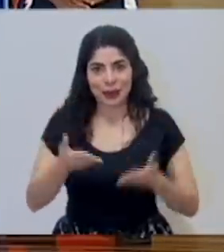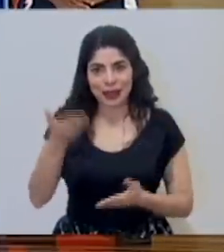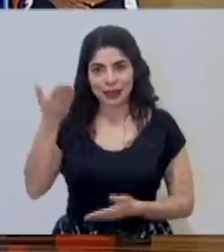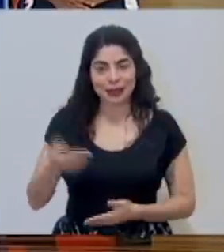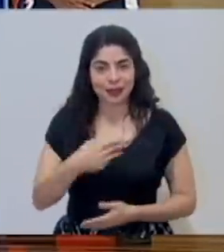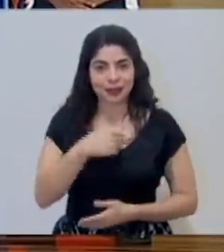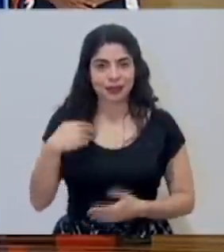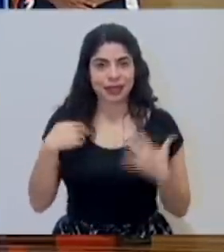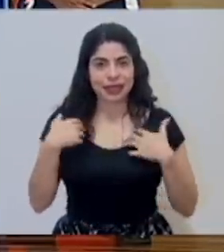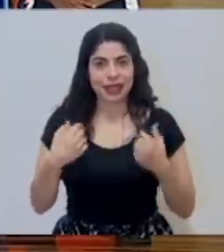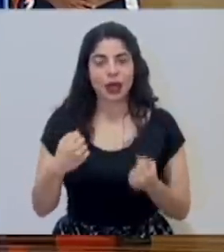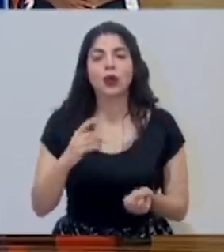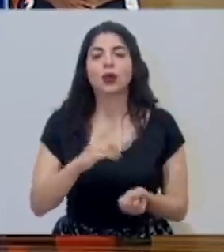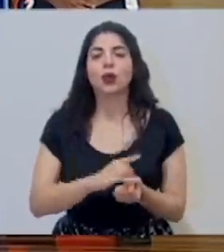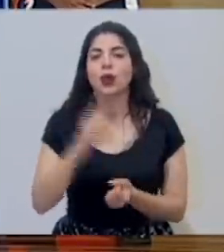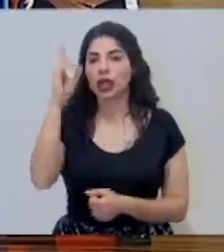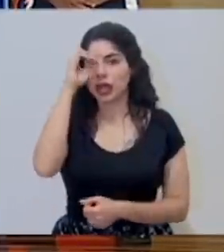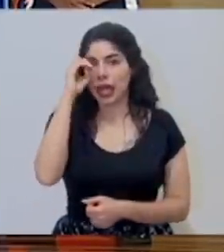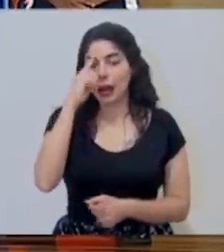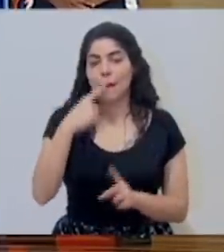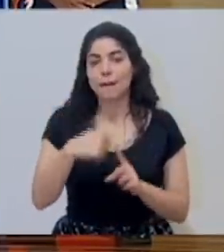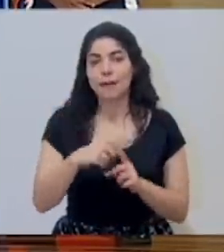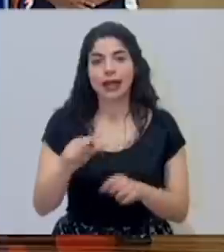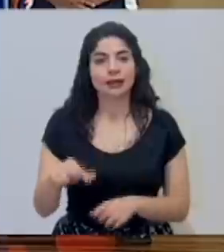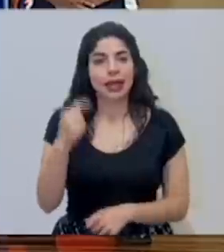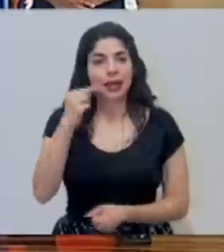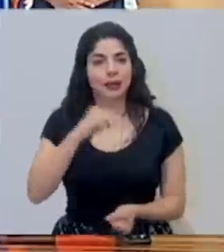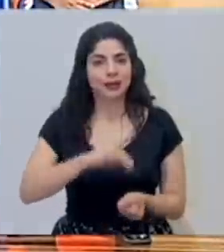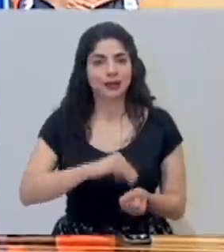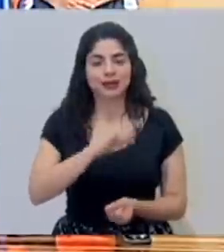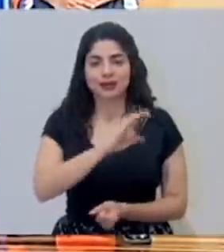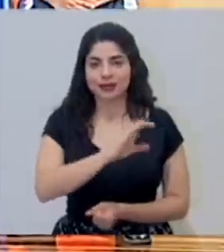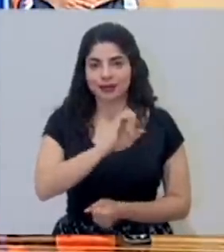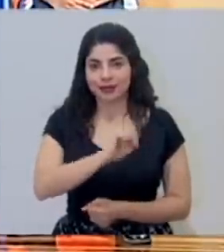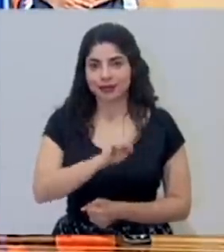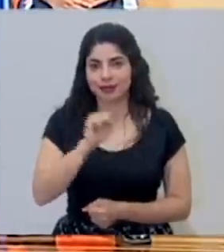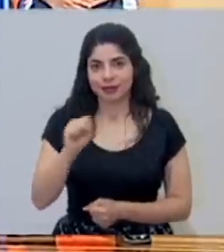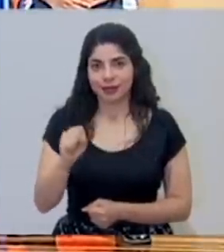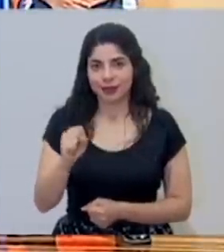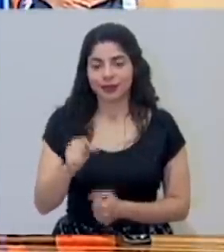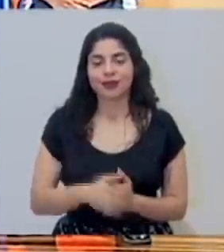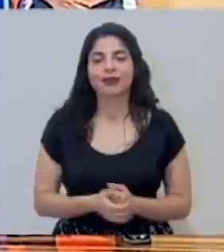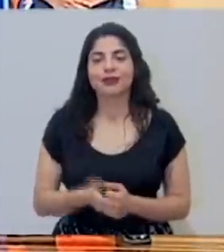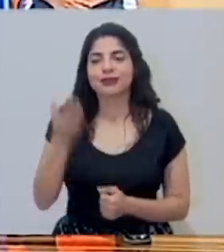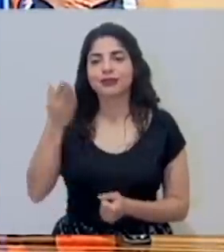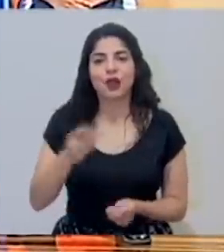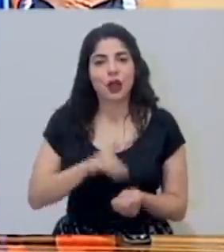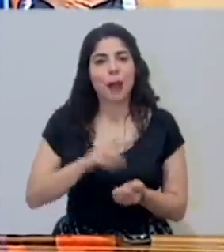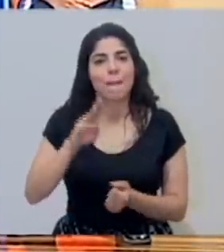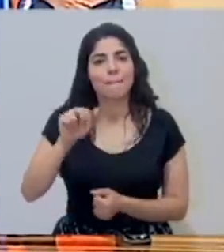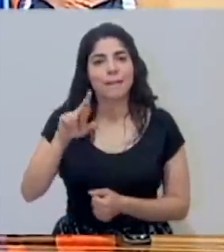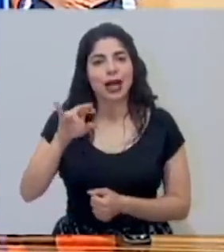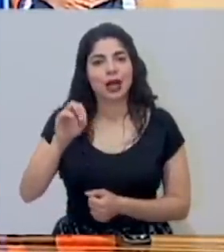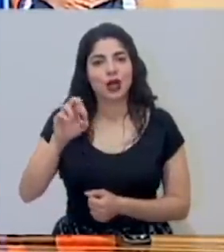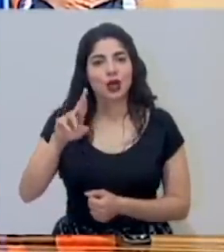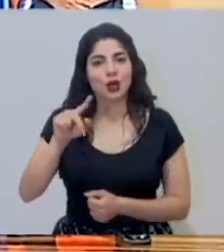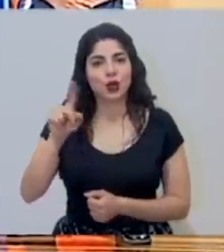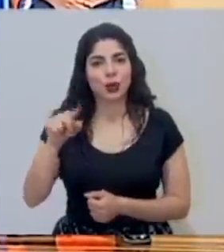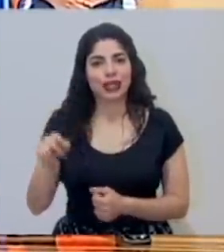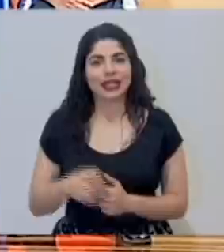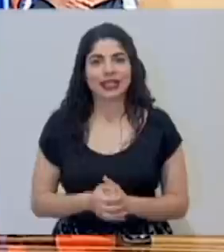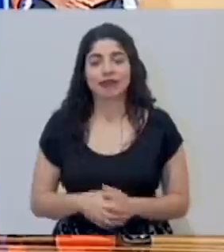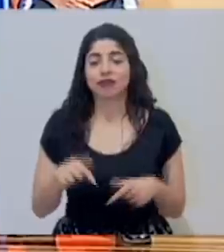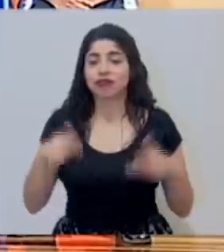ministro de salud del doctor Daniel Salas y el gerente médico de la caja costarricense de seguro social el doctor Mario Ruiz